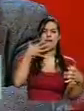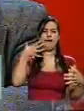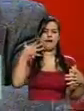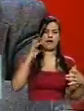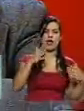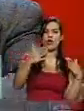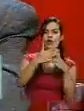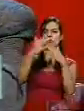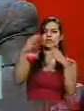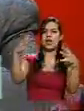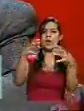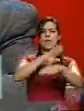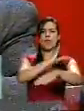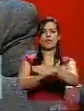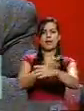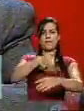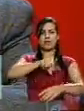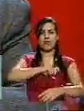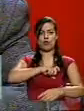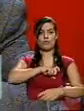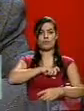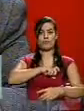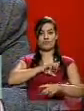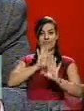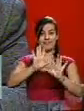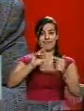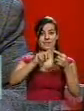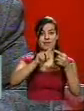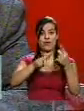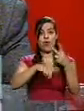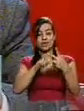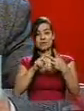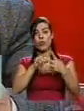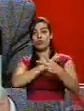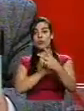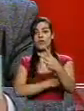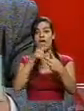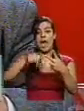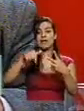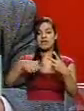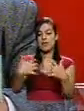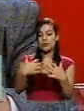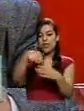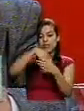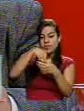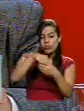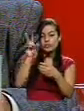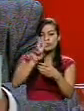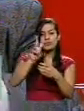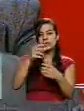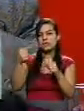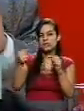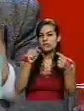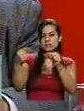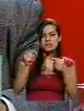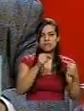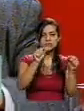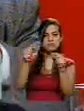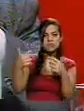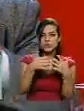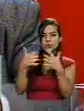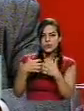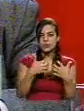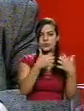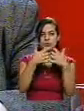poder metropolitano y la otra de una lucha interna que se expresa en diversas acciones y principalmente en la revolución que se desarrolla,